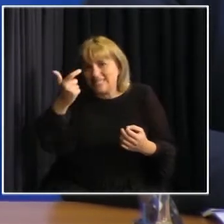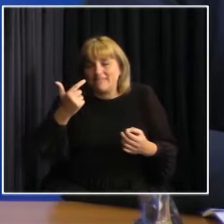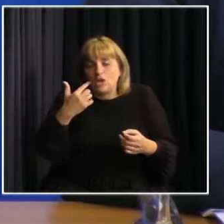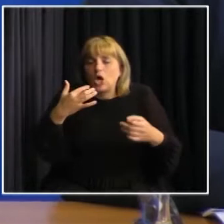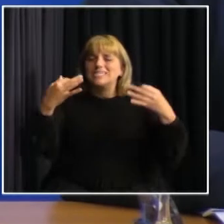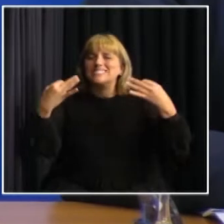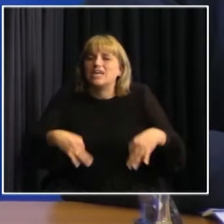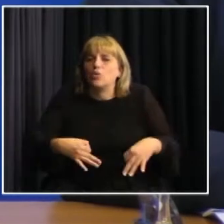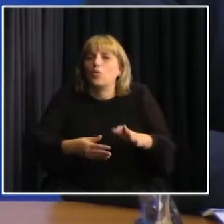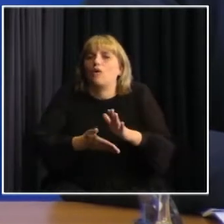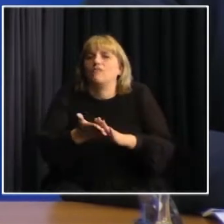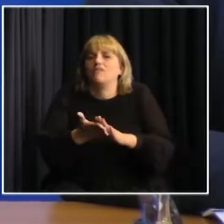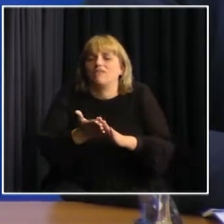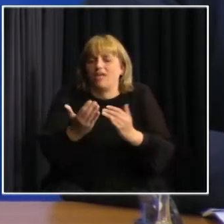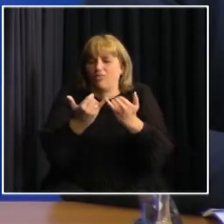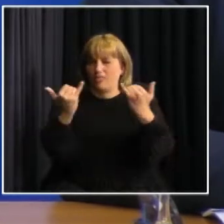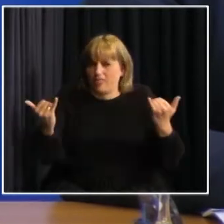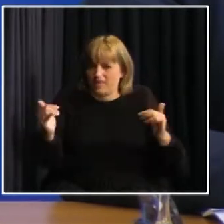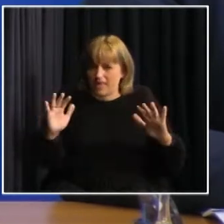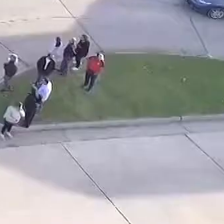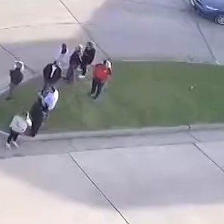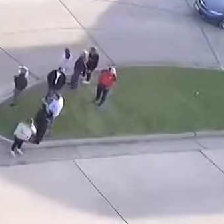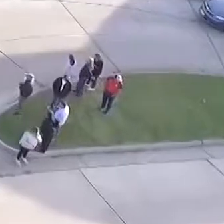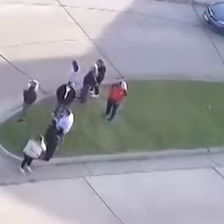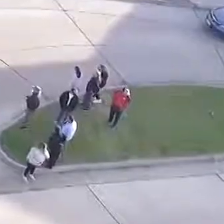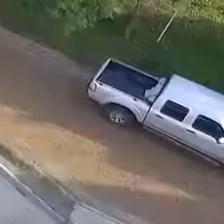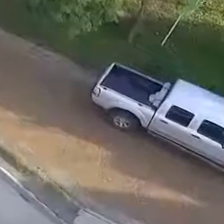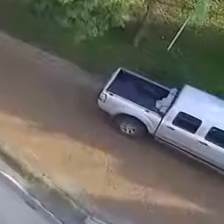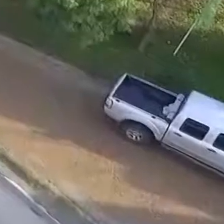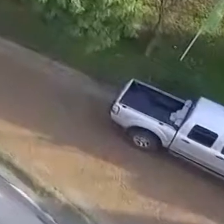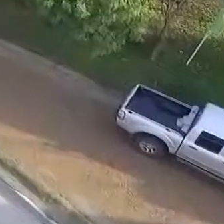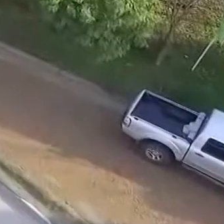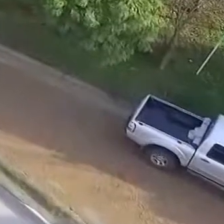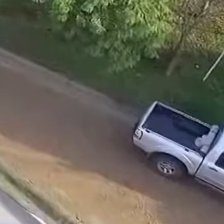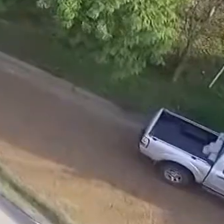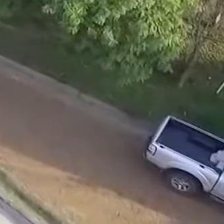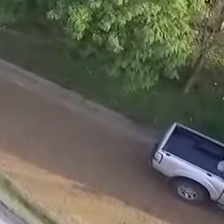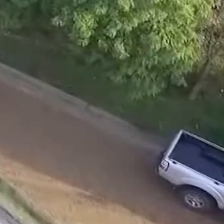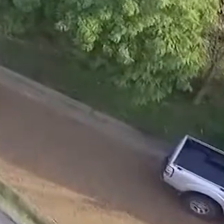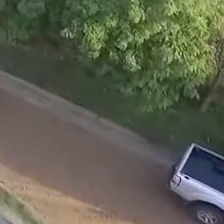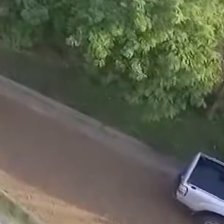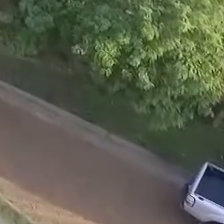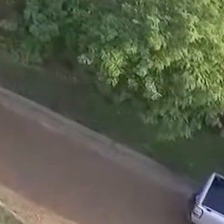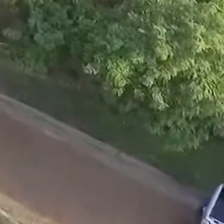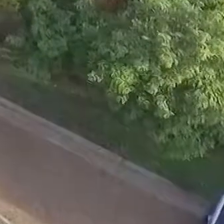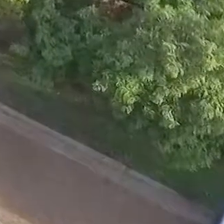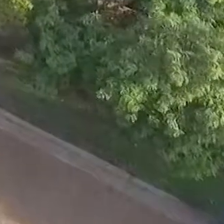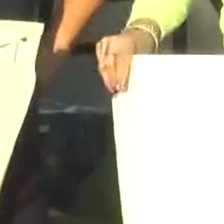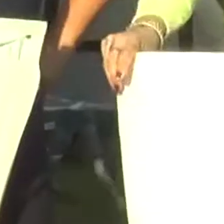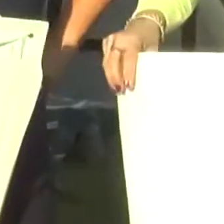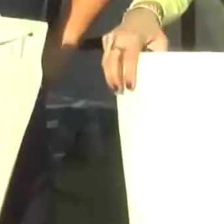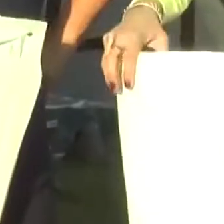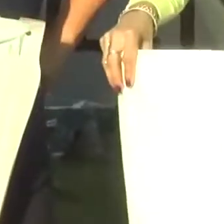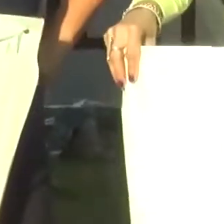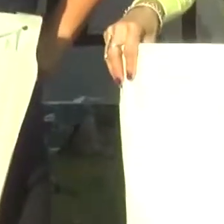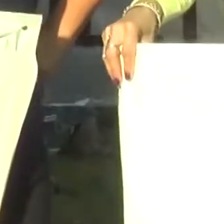en los próximos días evaluando esta primera etapa estaremos dando paso a lo que va a ser la segunda